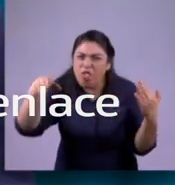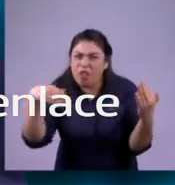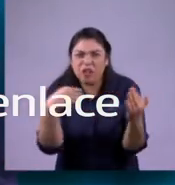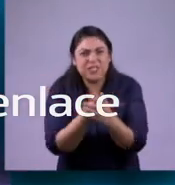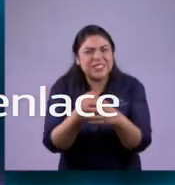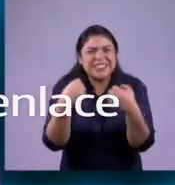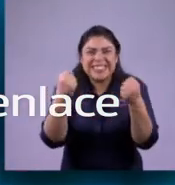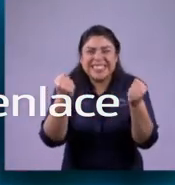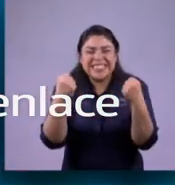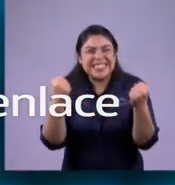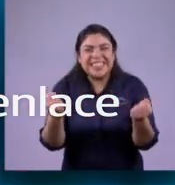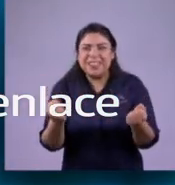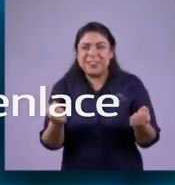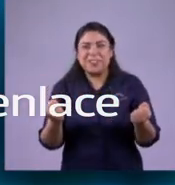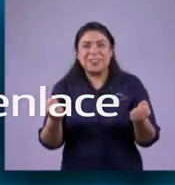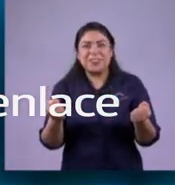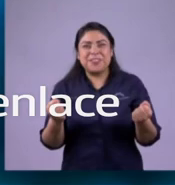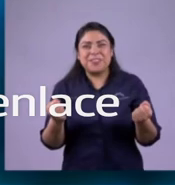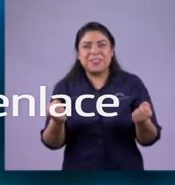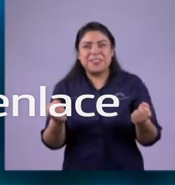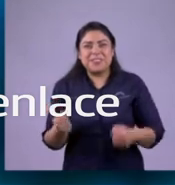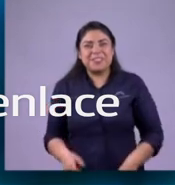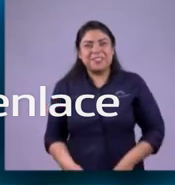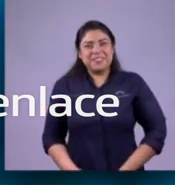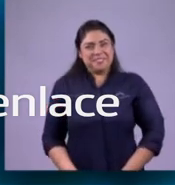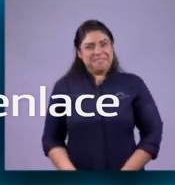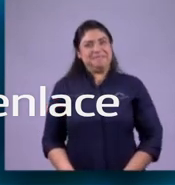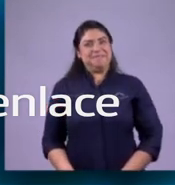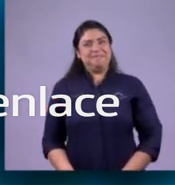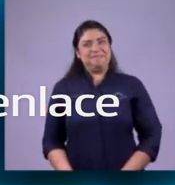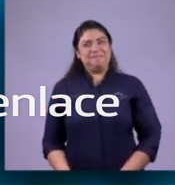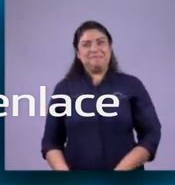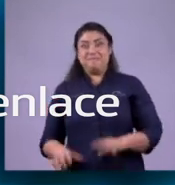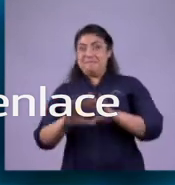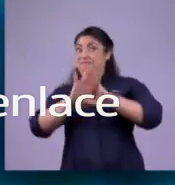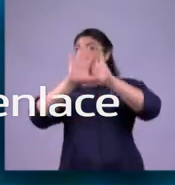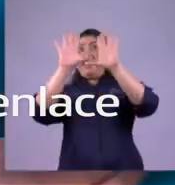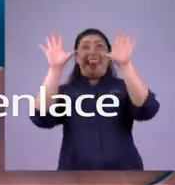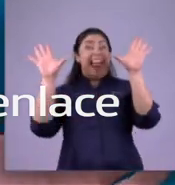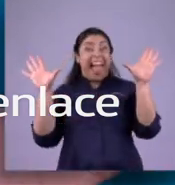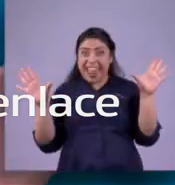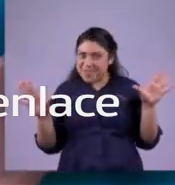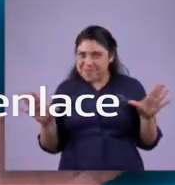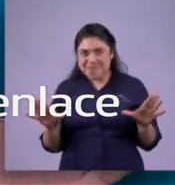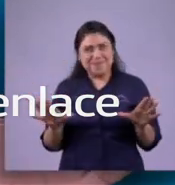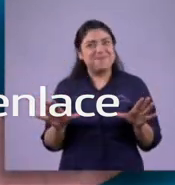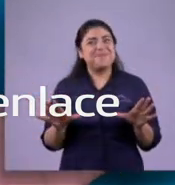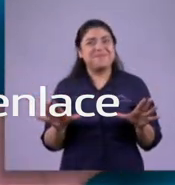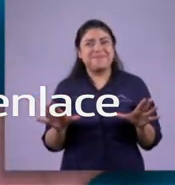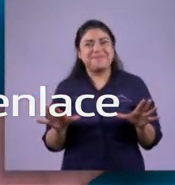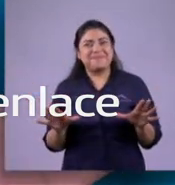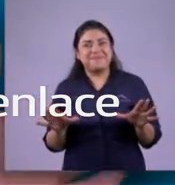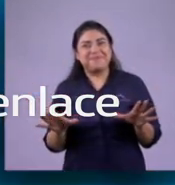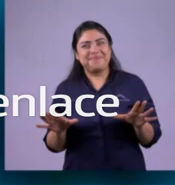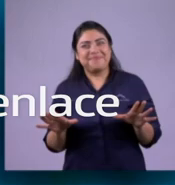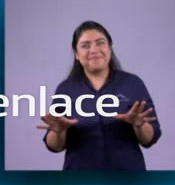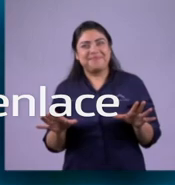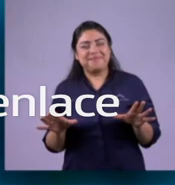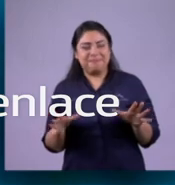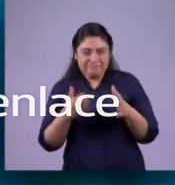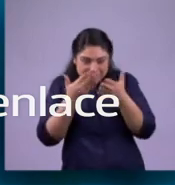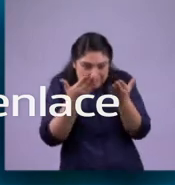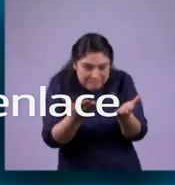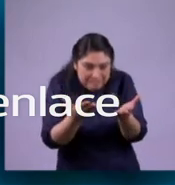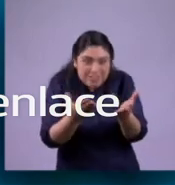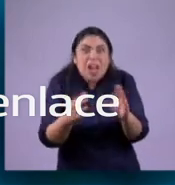o sea más como dicen en mi tierra más claro no canta un gallo pues ya está claro